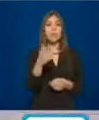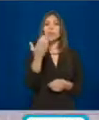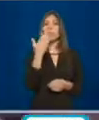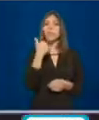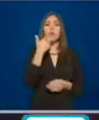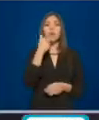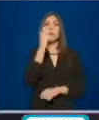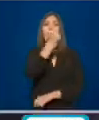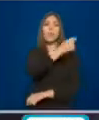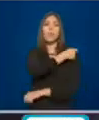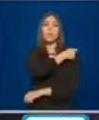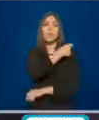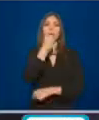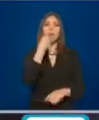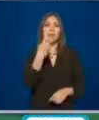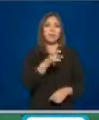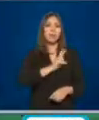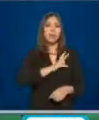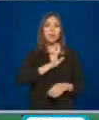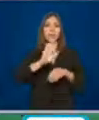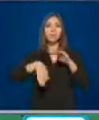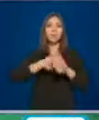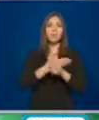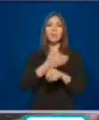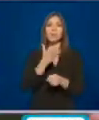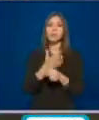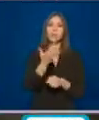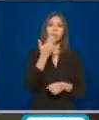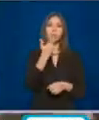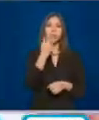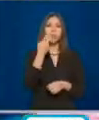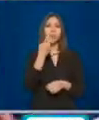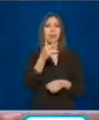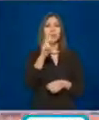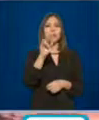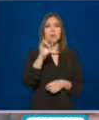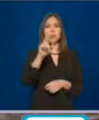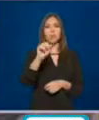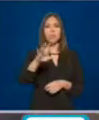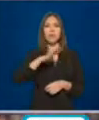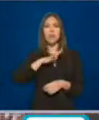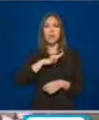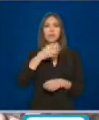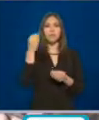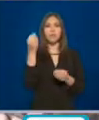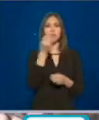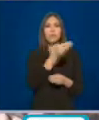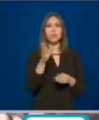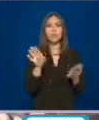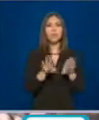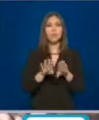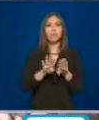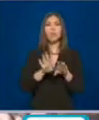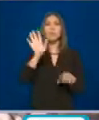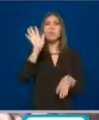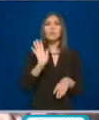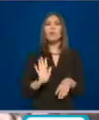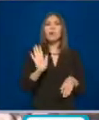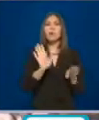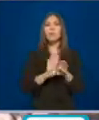¿verdad, No existe doctor? vacuna. Es un virus que se puede presentar en la mayor parte de los casos como un cuadro